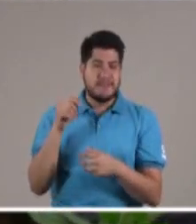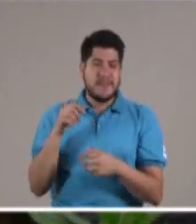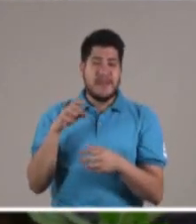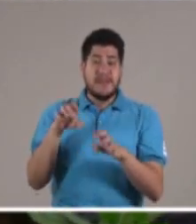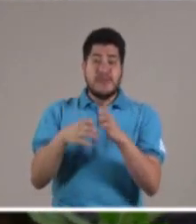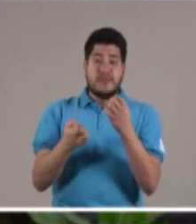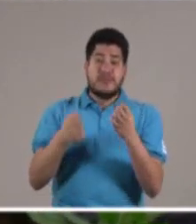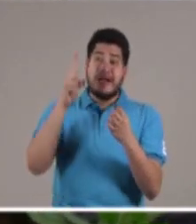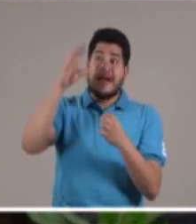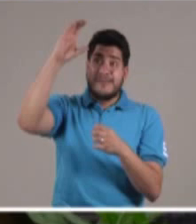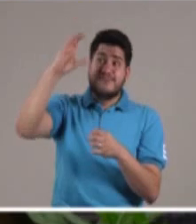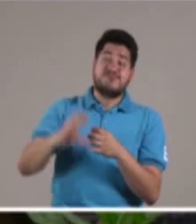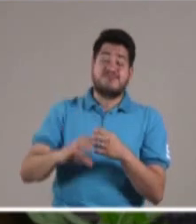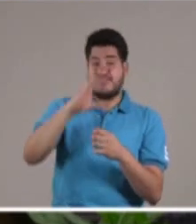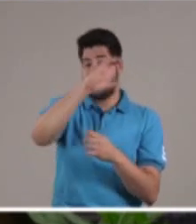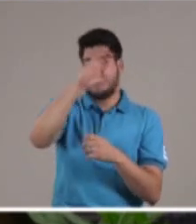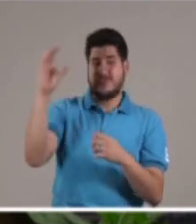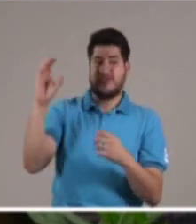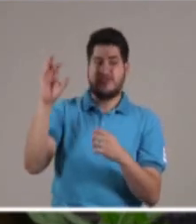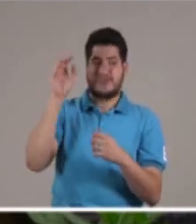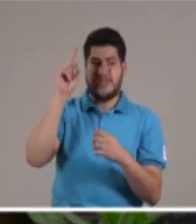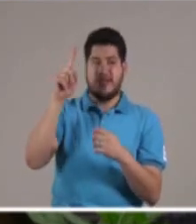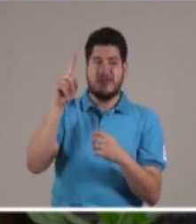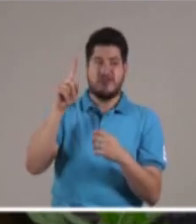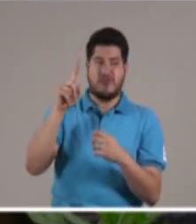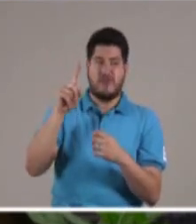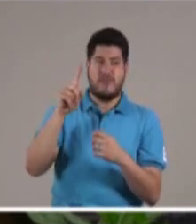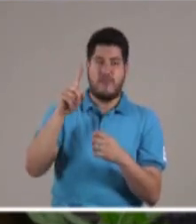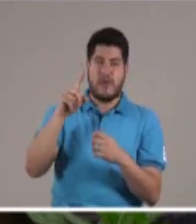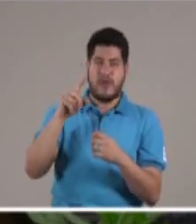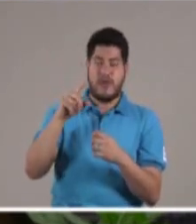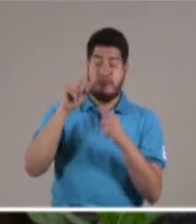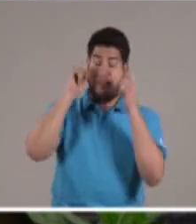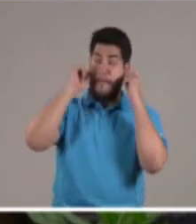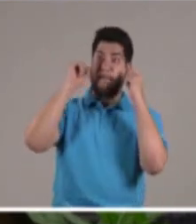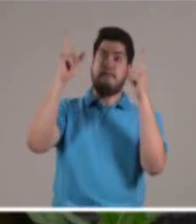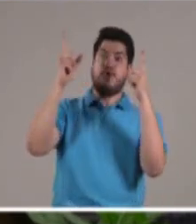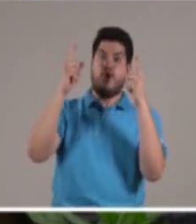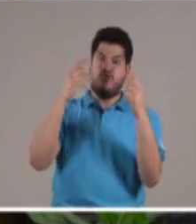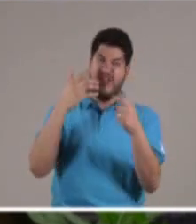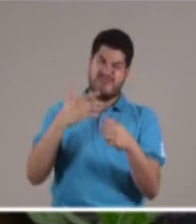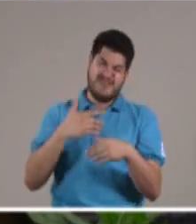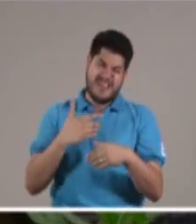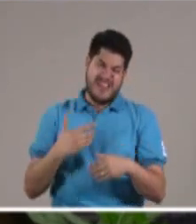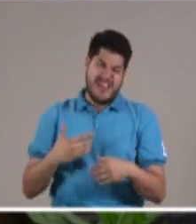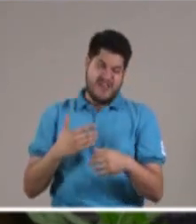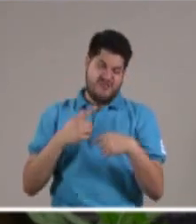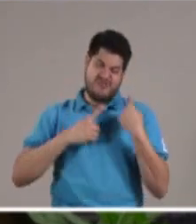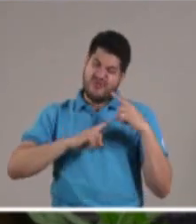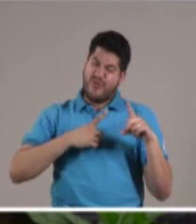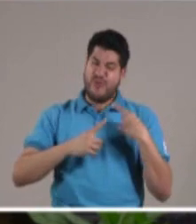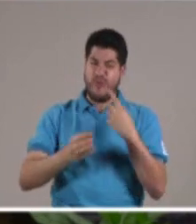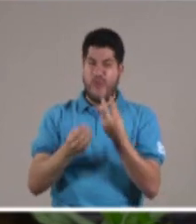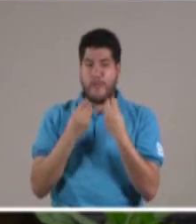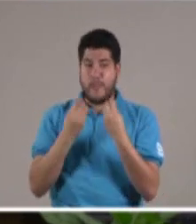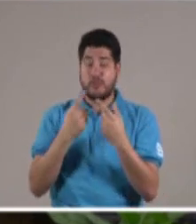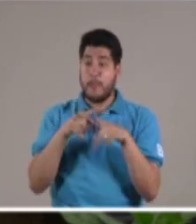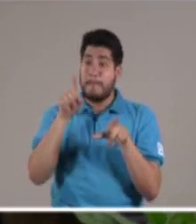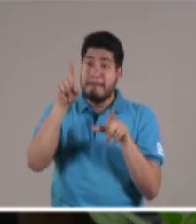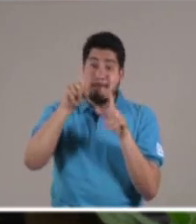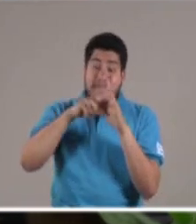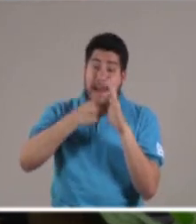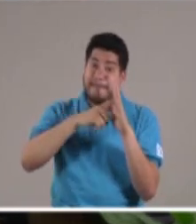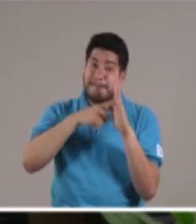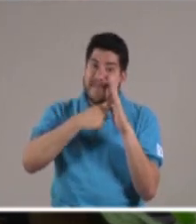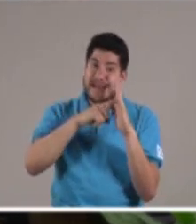en la cruz hermano eso fue terrible pero eso fue solo el principio si yo no